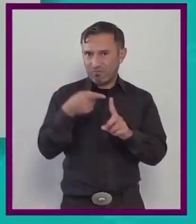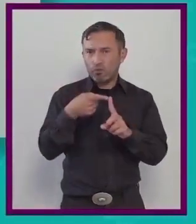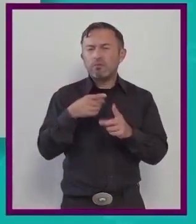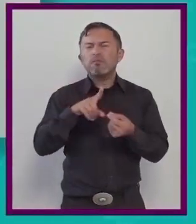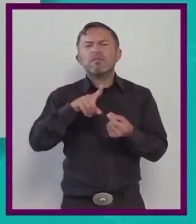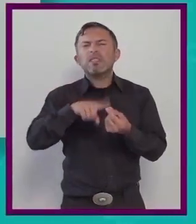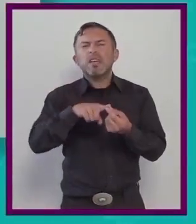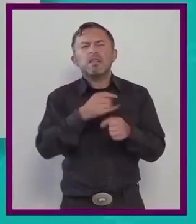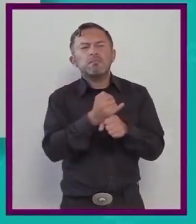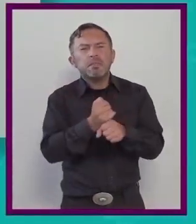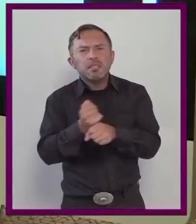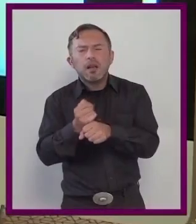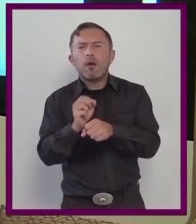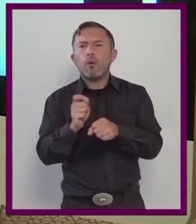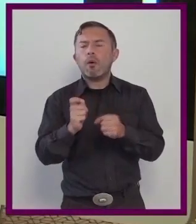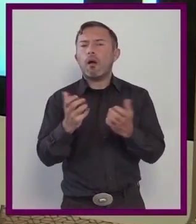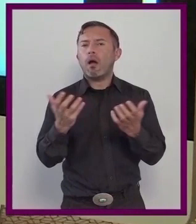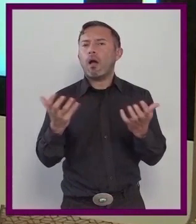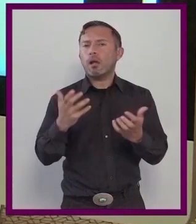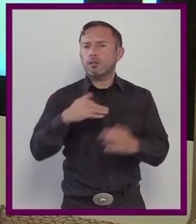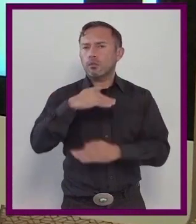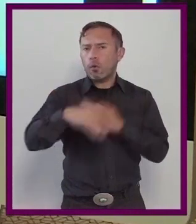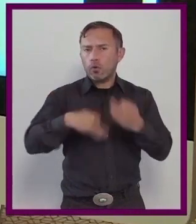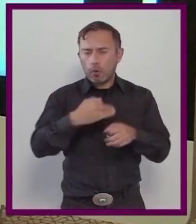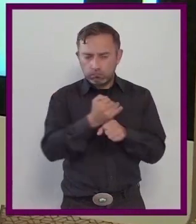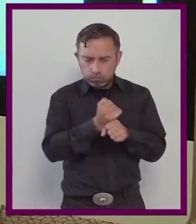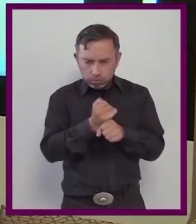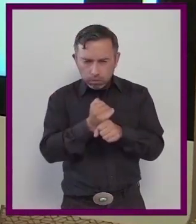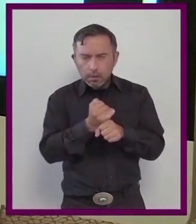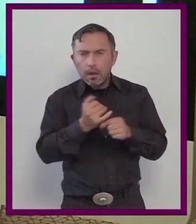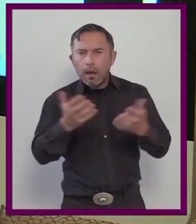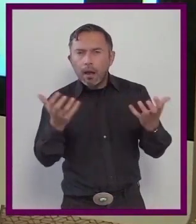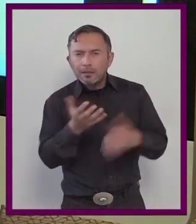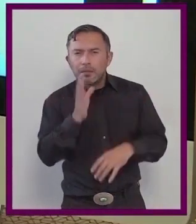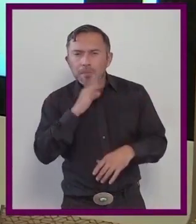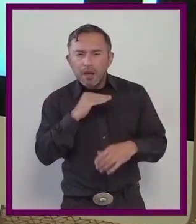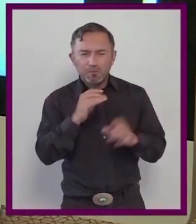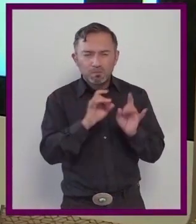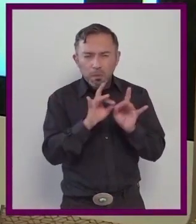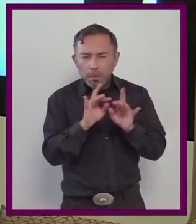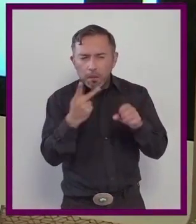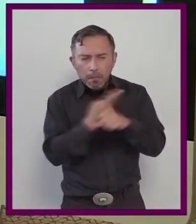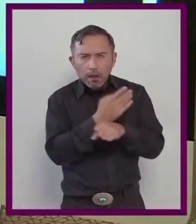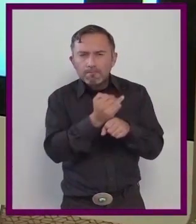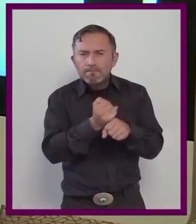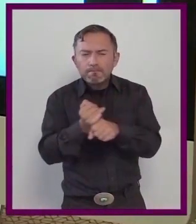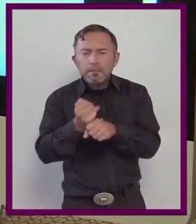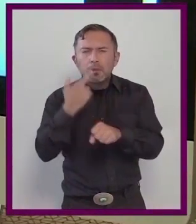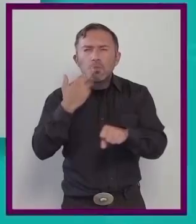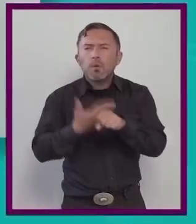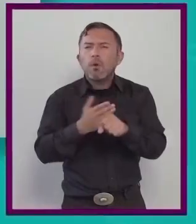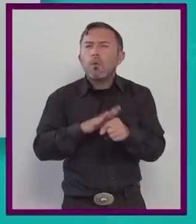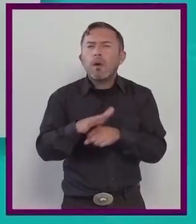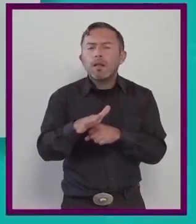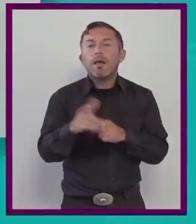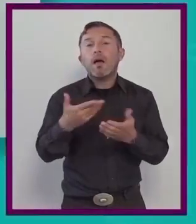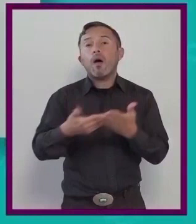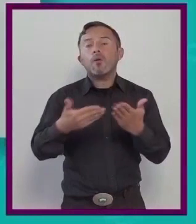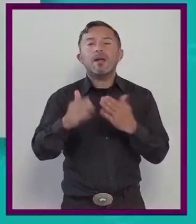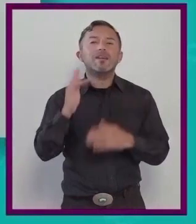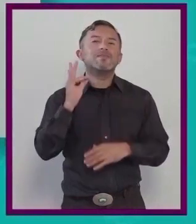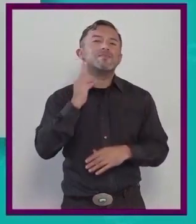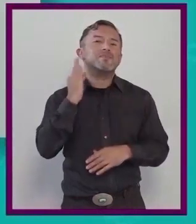¿quién investiga o quién debe de hacer todo para llevar a cabo el esclarecimiento de los hechos? Pues